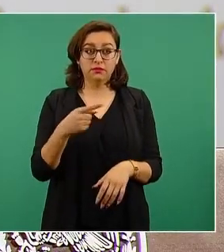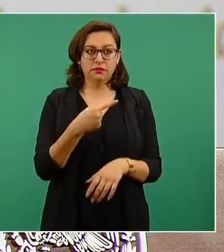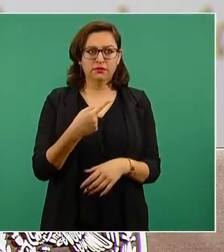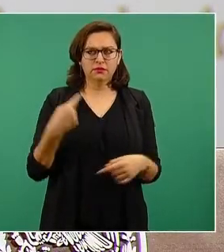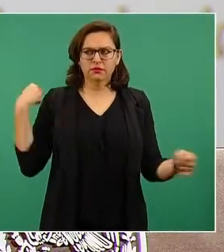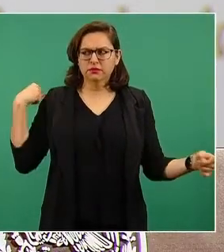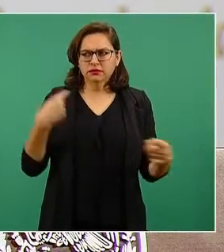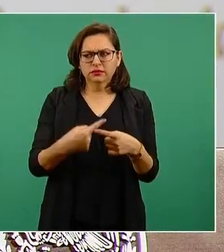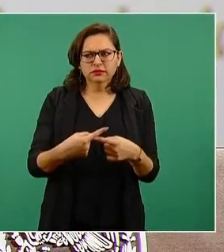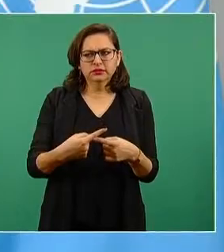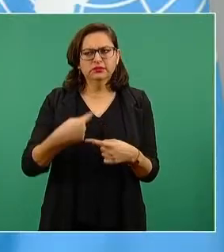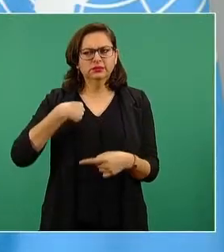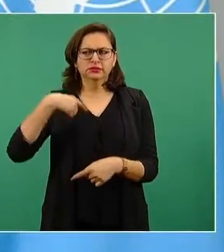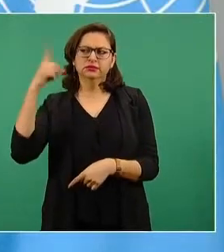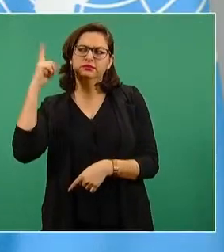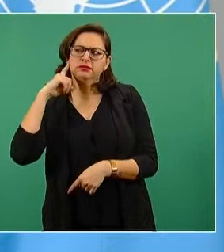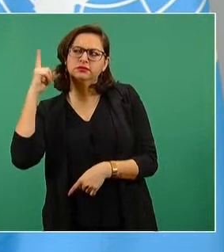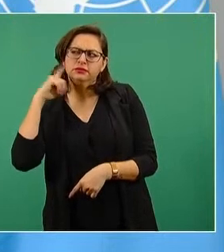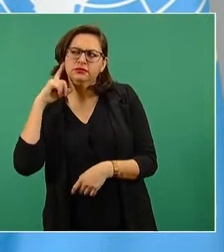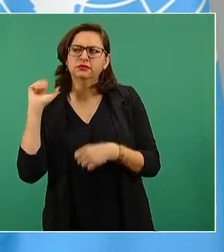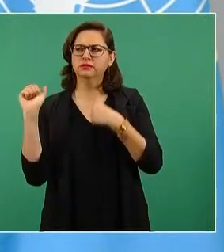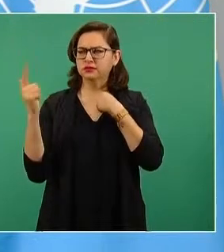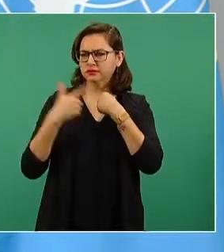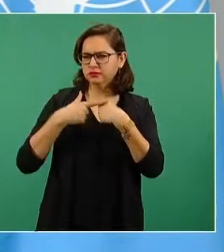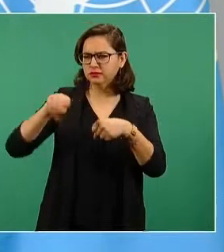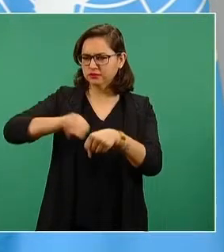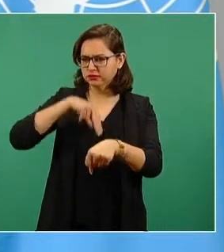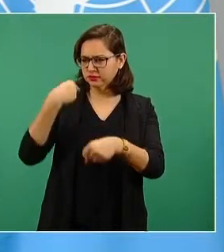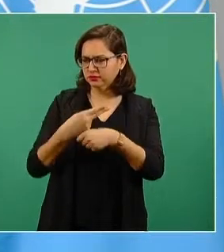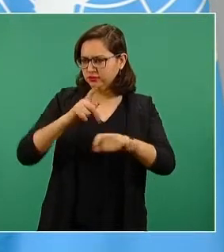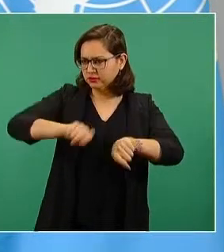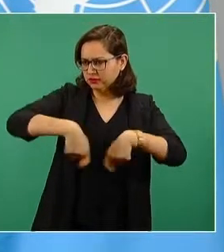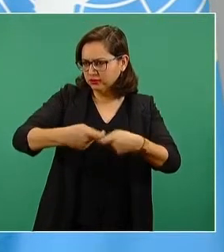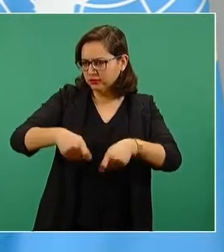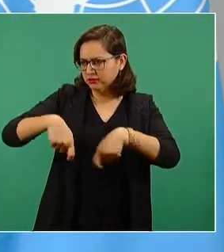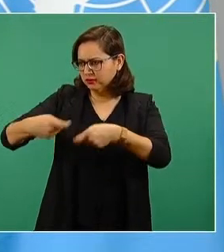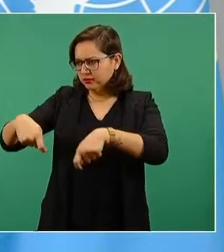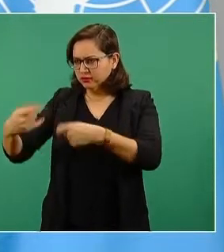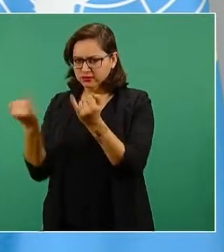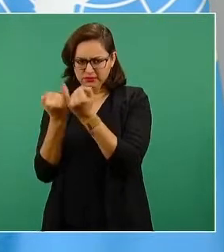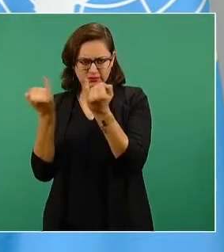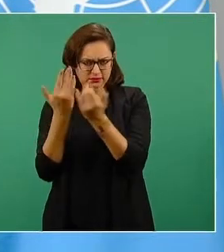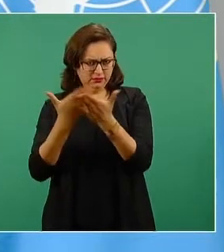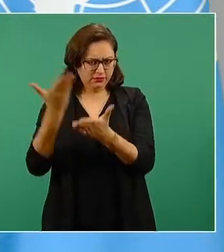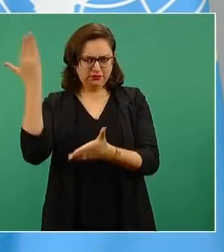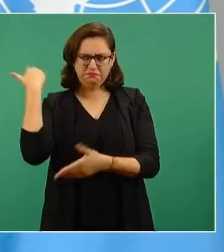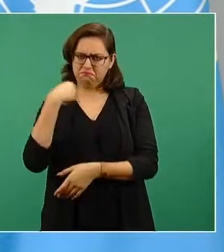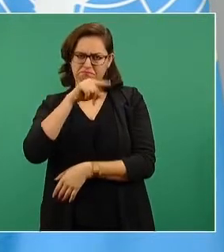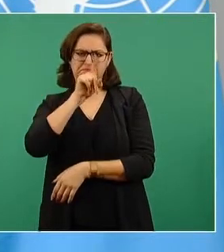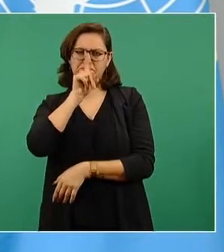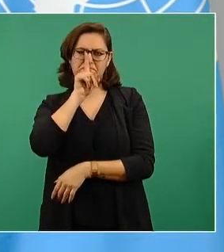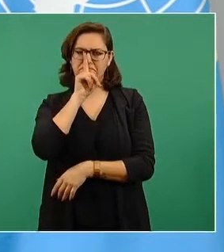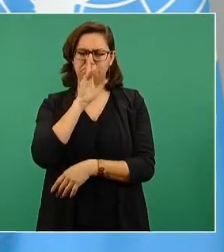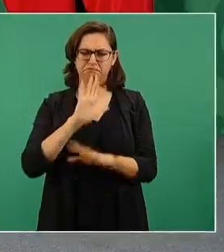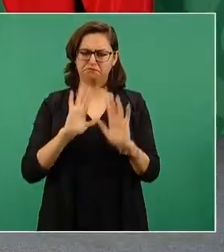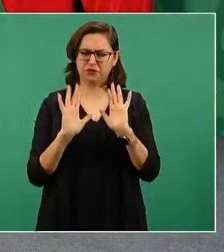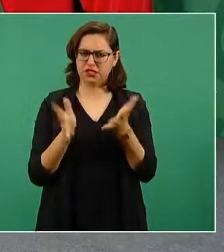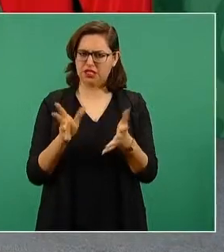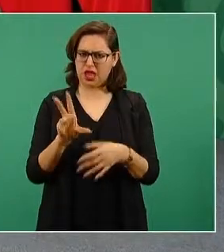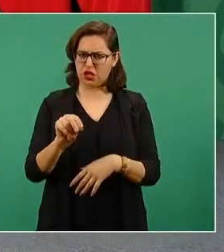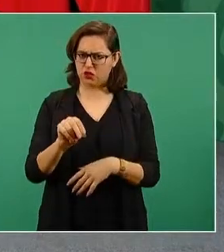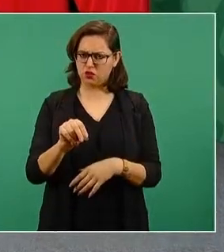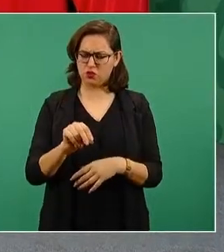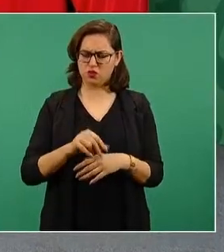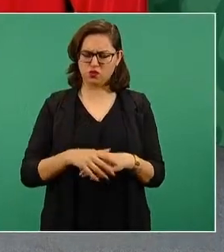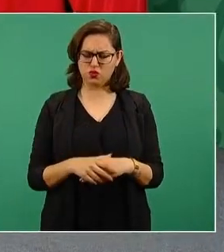que se estén entregando, como era antes, notarías